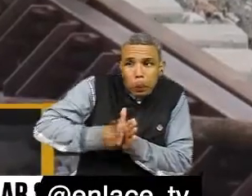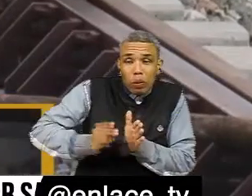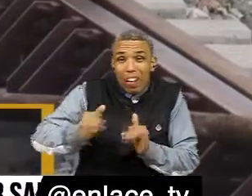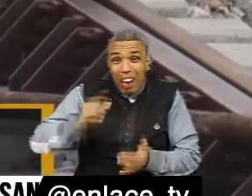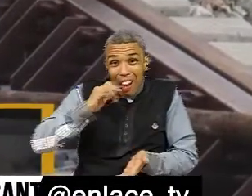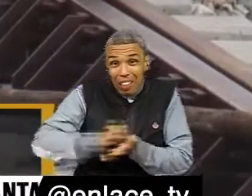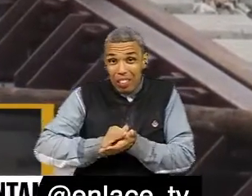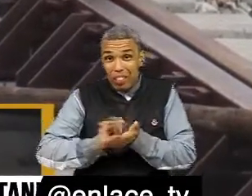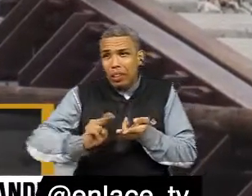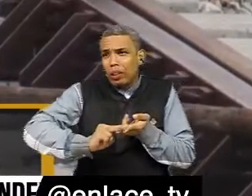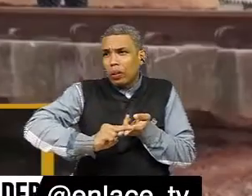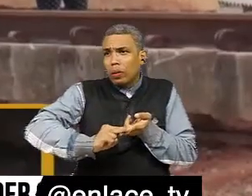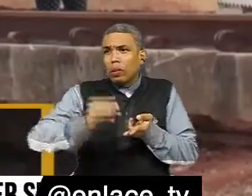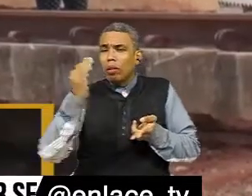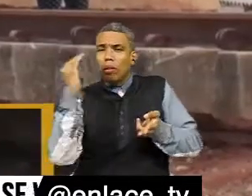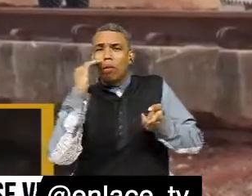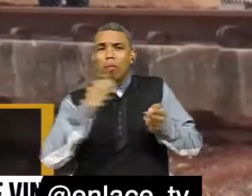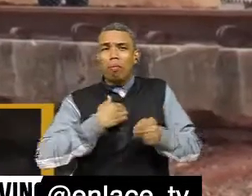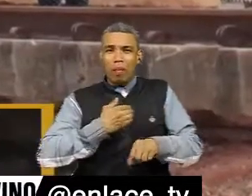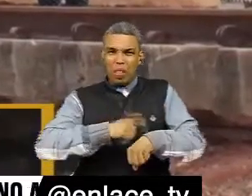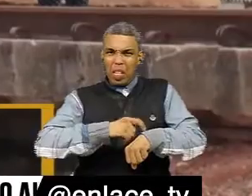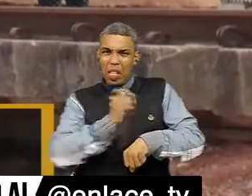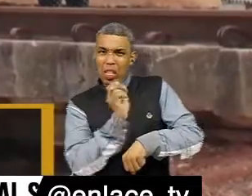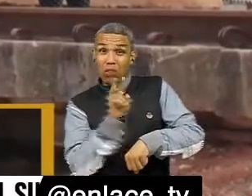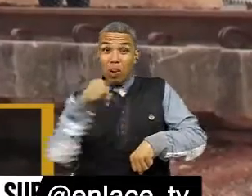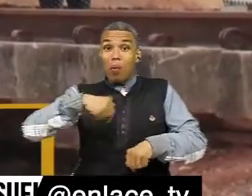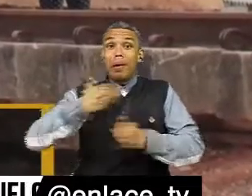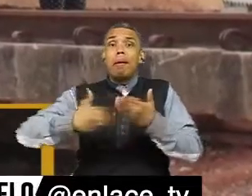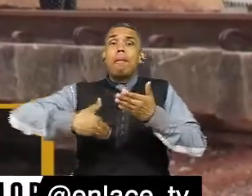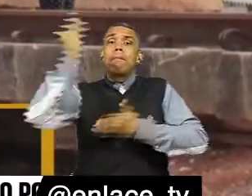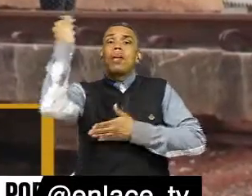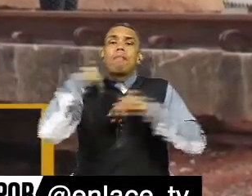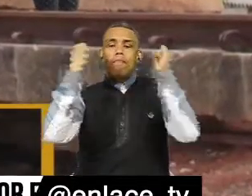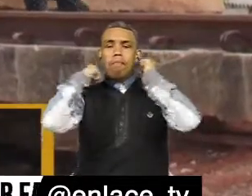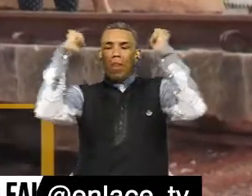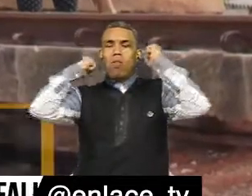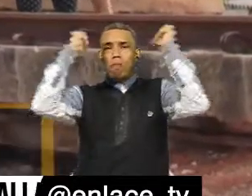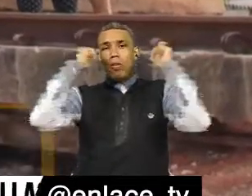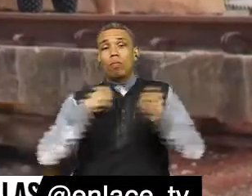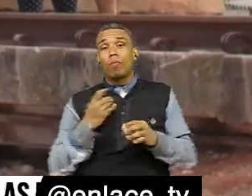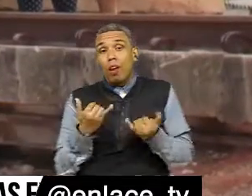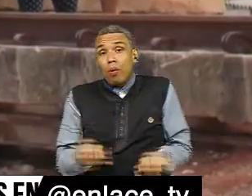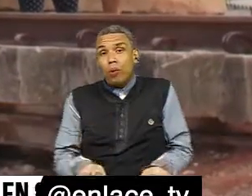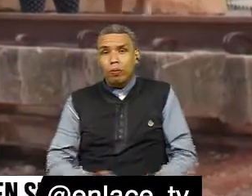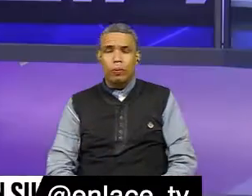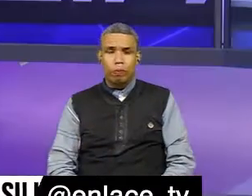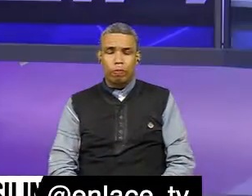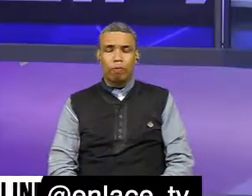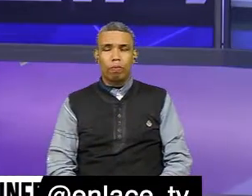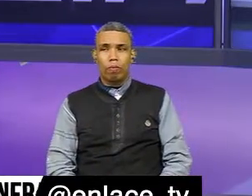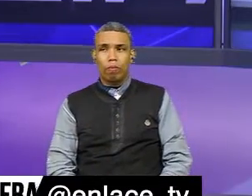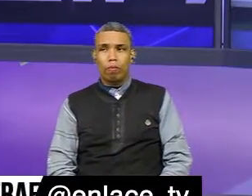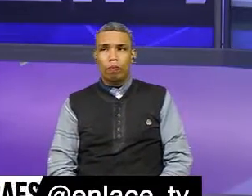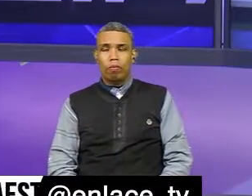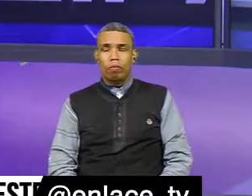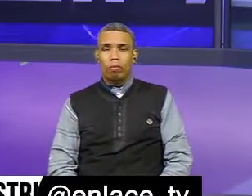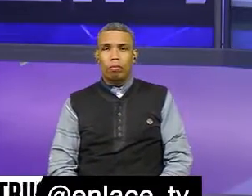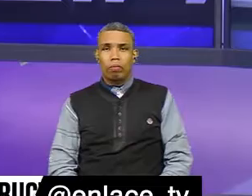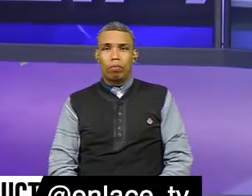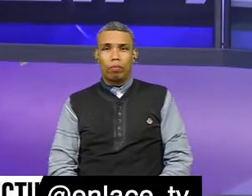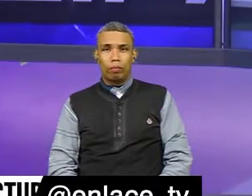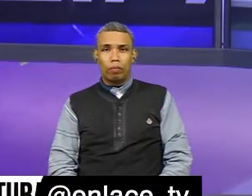el bloqueo que desde el mediodía de este lunes ha hecho la comunidad afectada ahora por la temporada de lluvias que apenas inicia. Y una